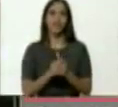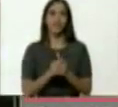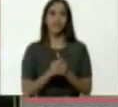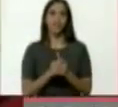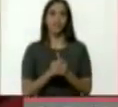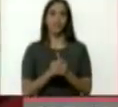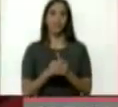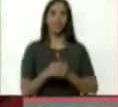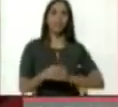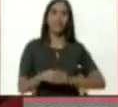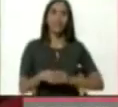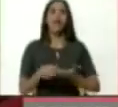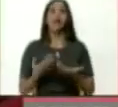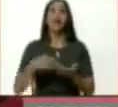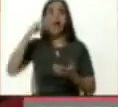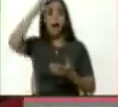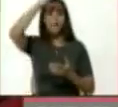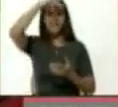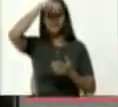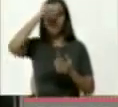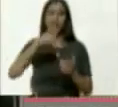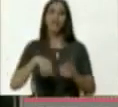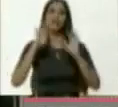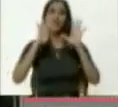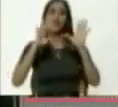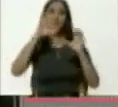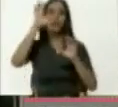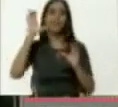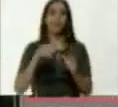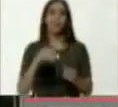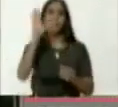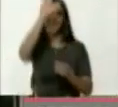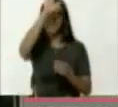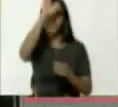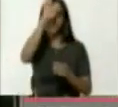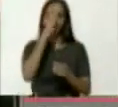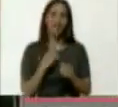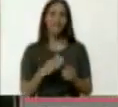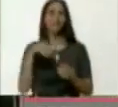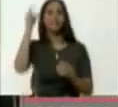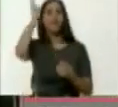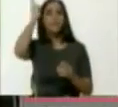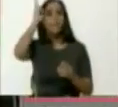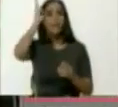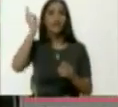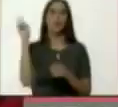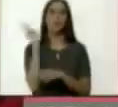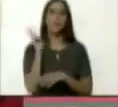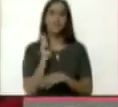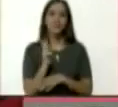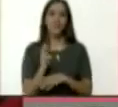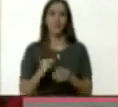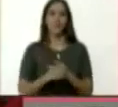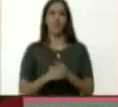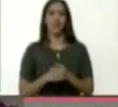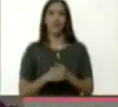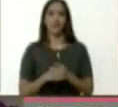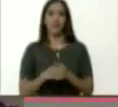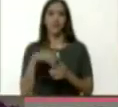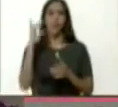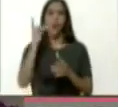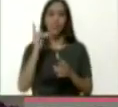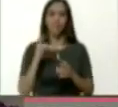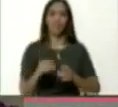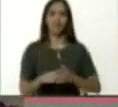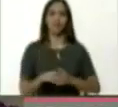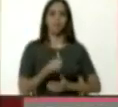compañero. Amazonas abarca 9 países. Brasil, Bolivia, Perú, Ecuador, Colombia, Venezuela, Guyana, Guyana Francesa y sí. Surinam. Arranca en Venezuela el Amazonas.